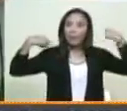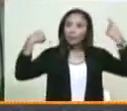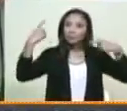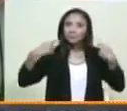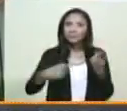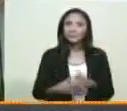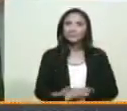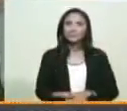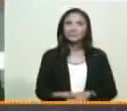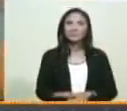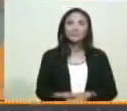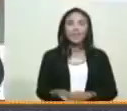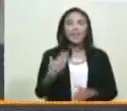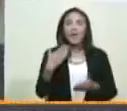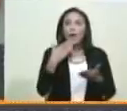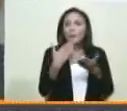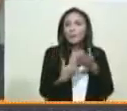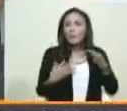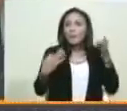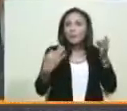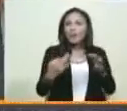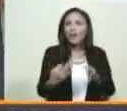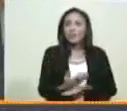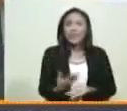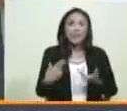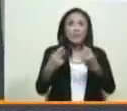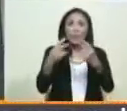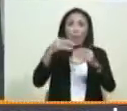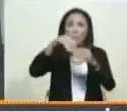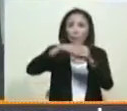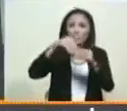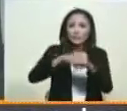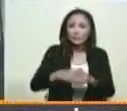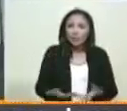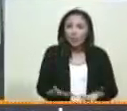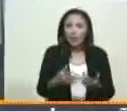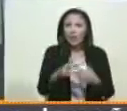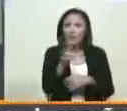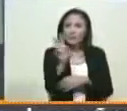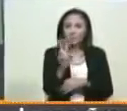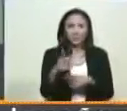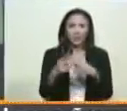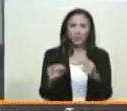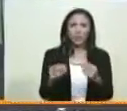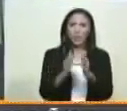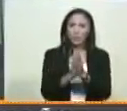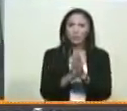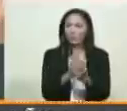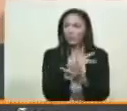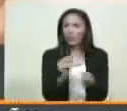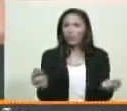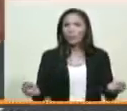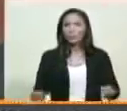Salieron a proponer que no hubiera elecciones presidenciales en Venezuela.